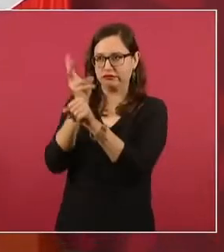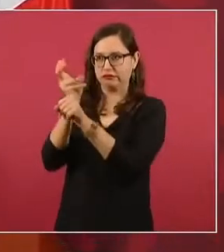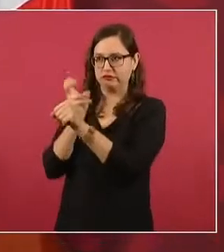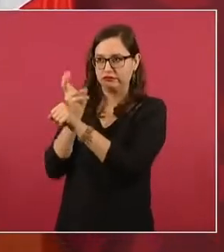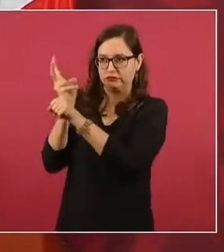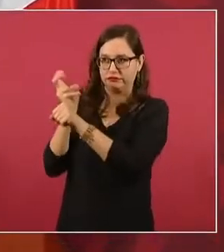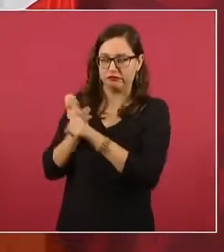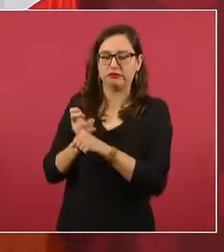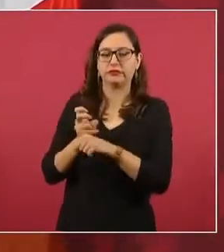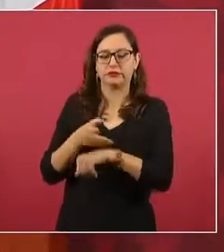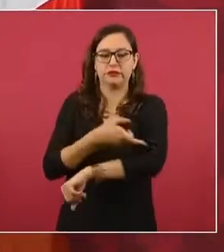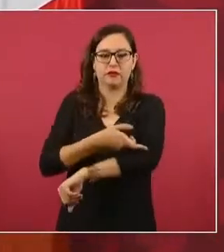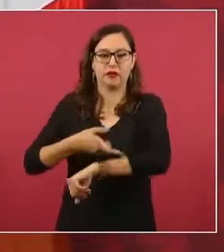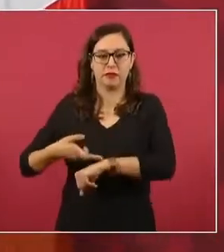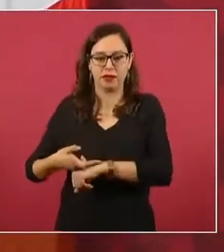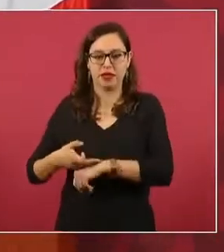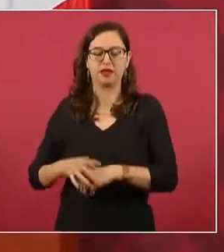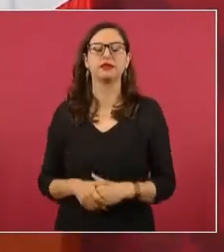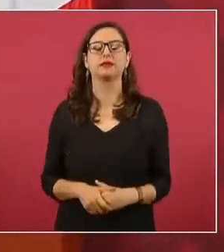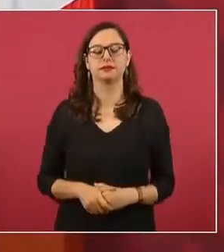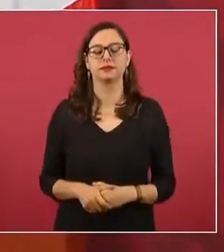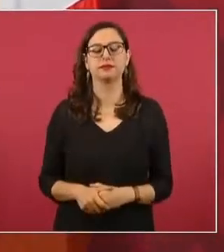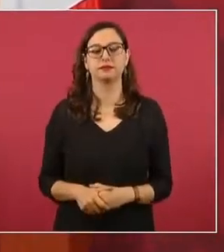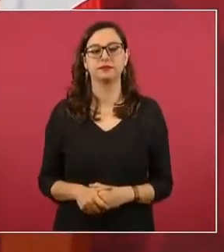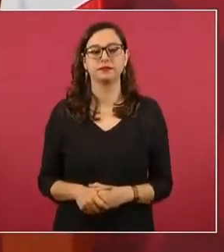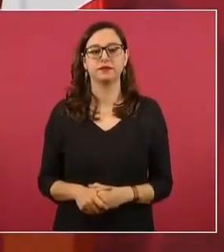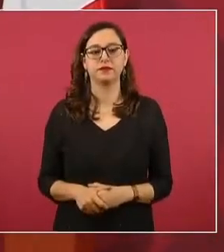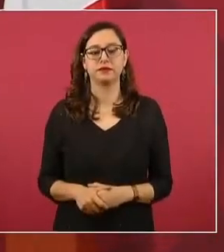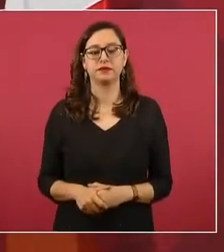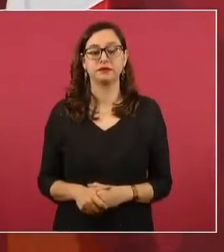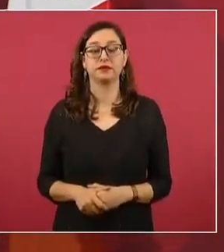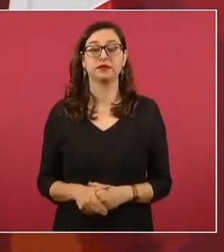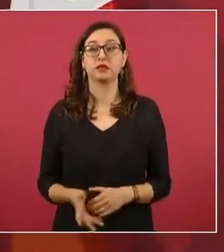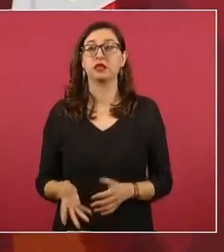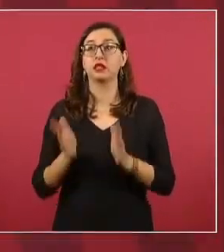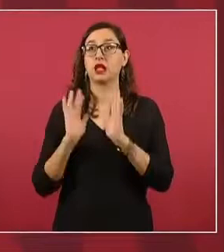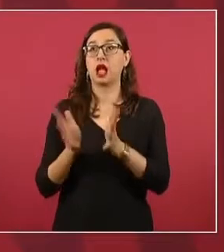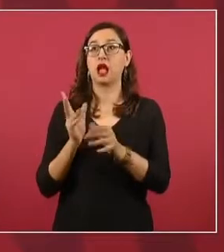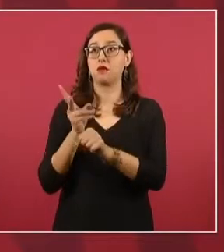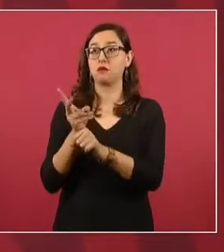que, bueno, ya invité y así voy a invitar a otros,